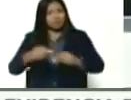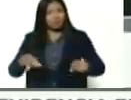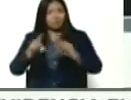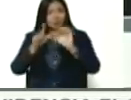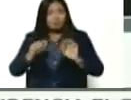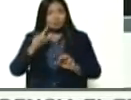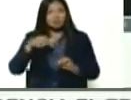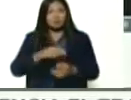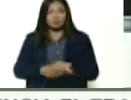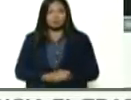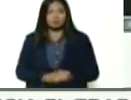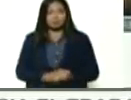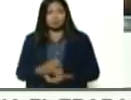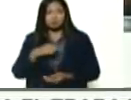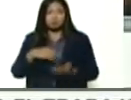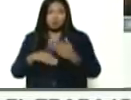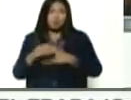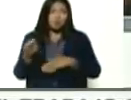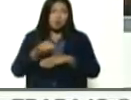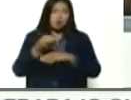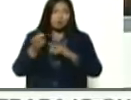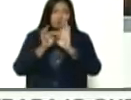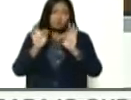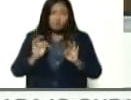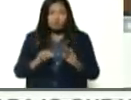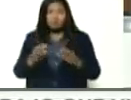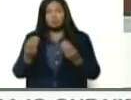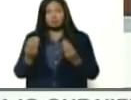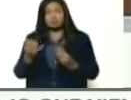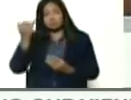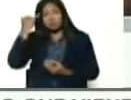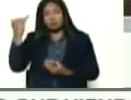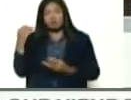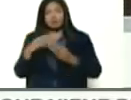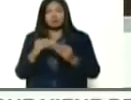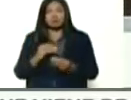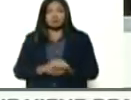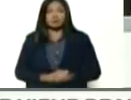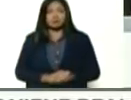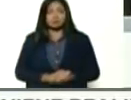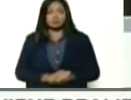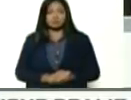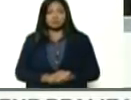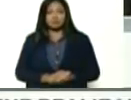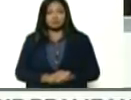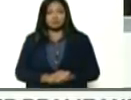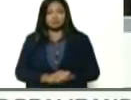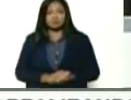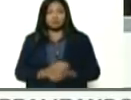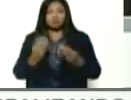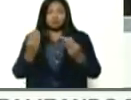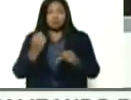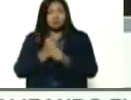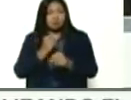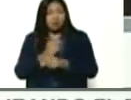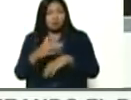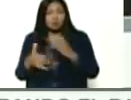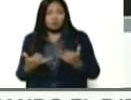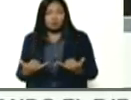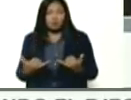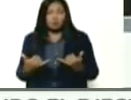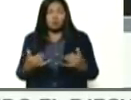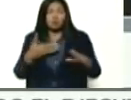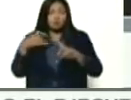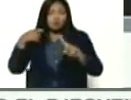y nosotros vamos buscando con mucha inteligencia creatividad perseverancia y mucho trabajo vamos buscando los